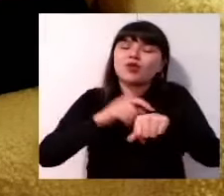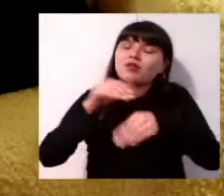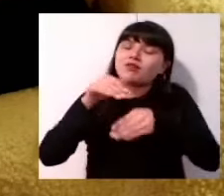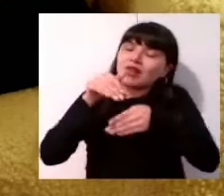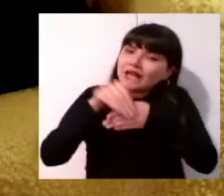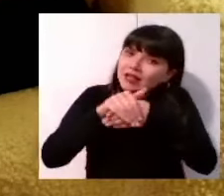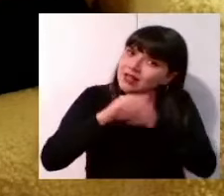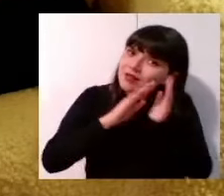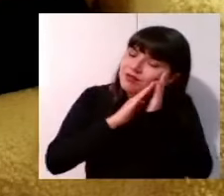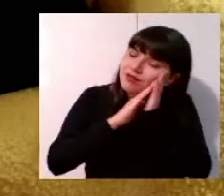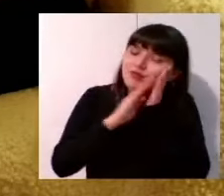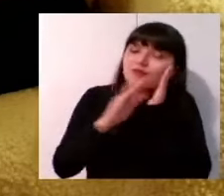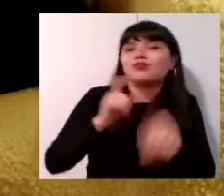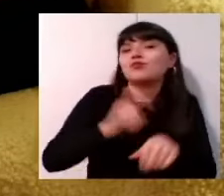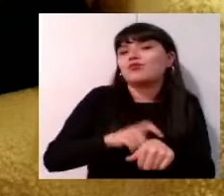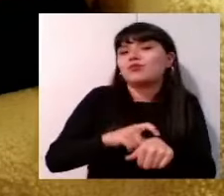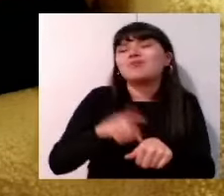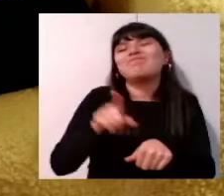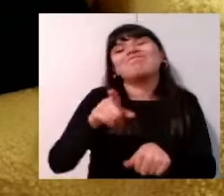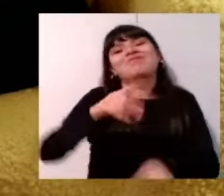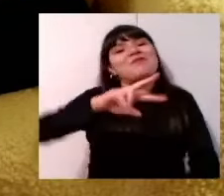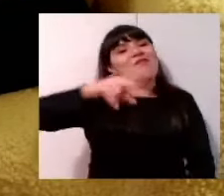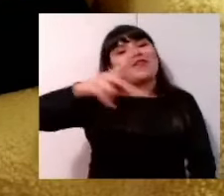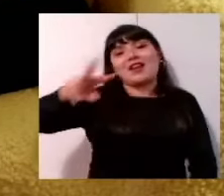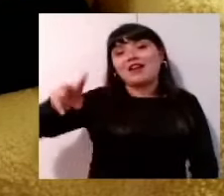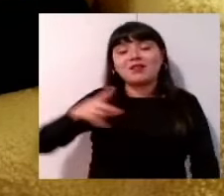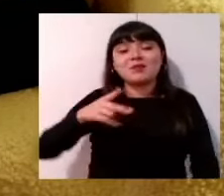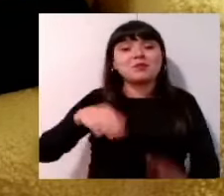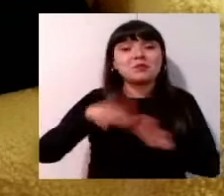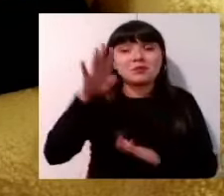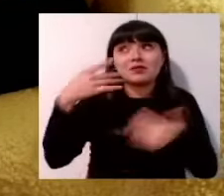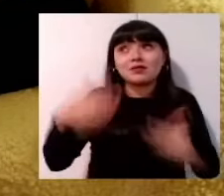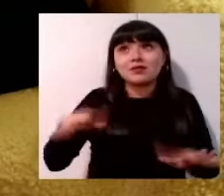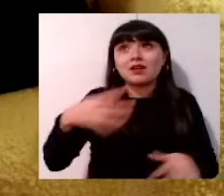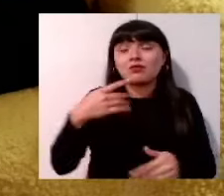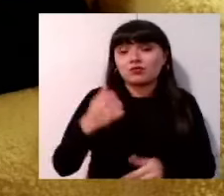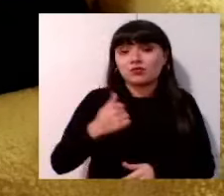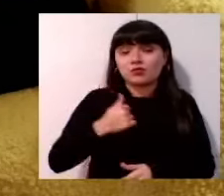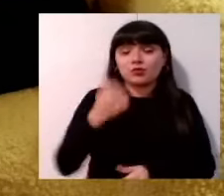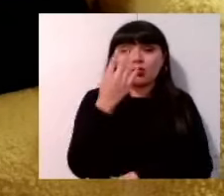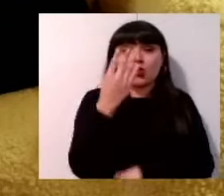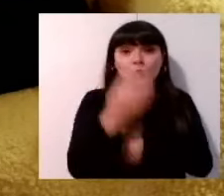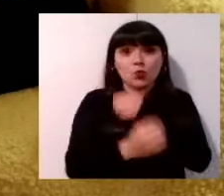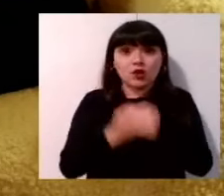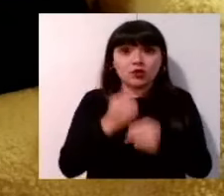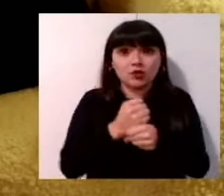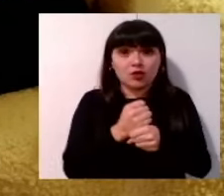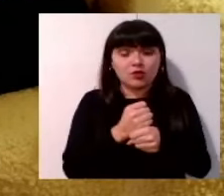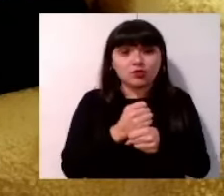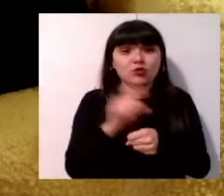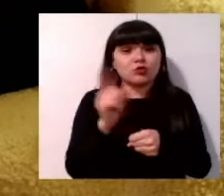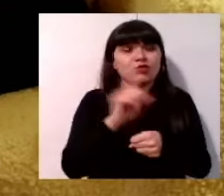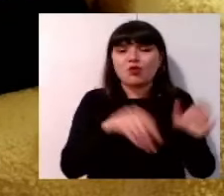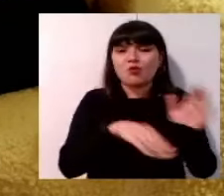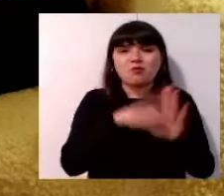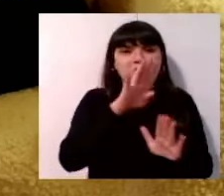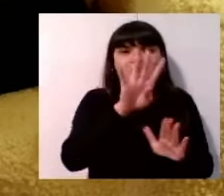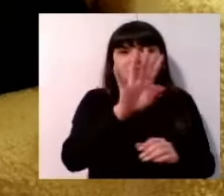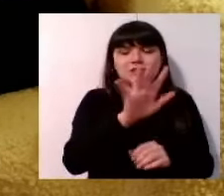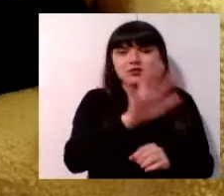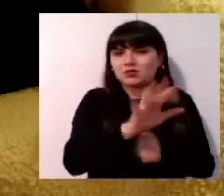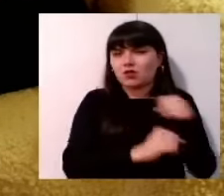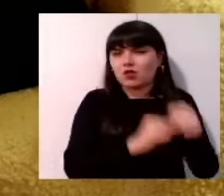pero idealmente ya llegando a los 4 años, idealmente, no más allá de los 5, la siesta. Y lo importante